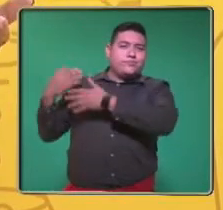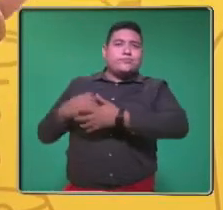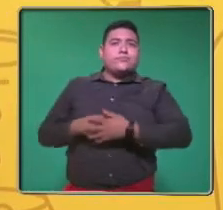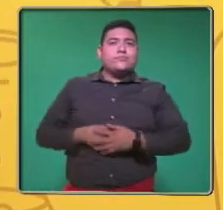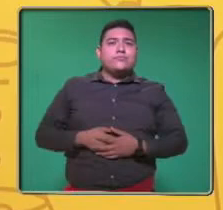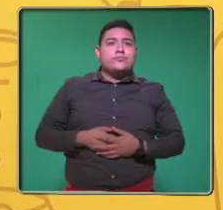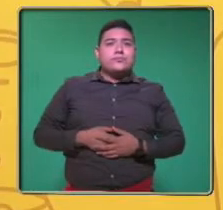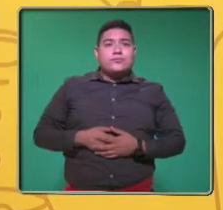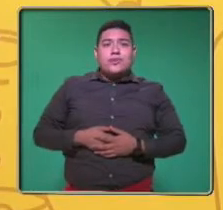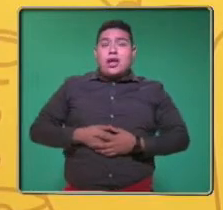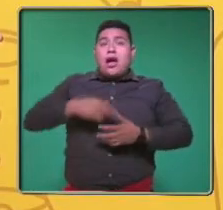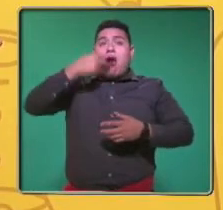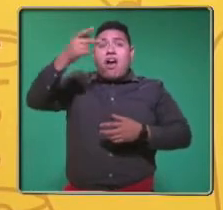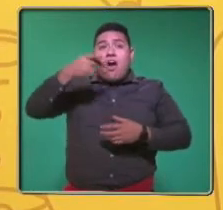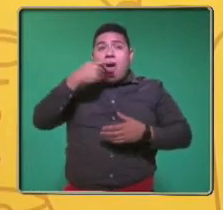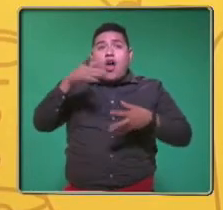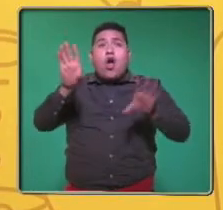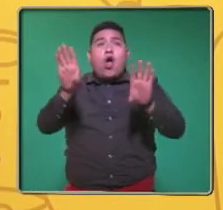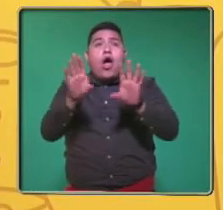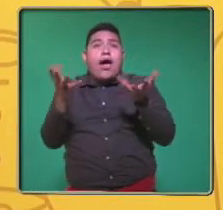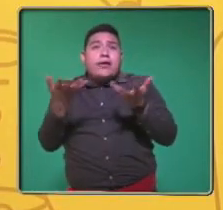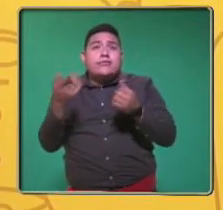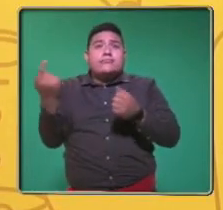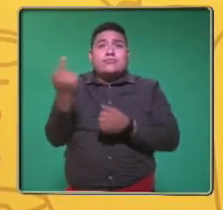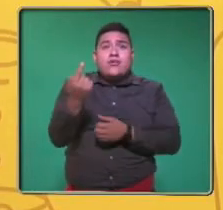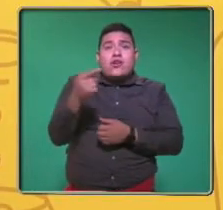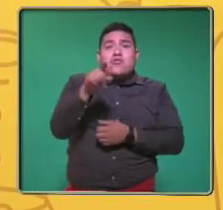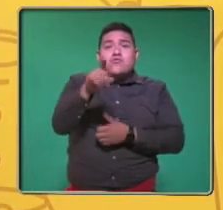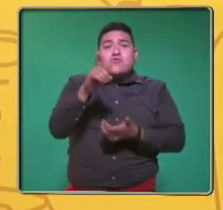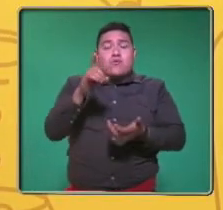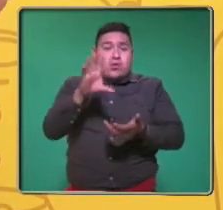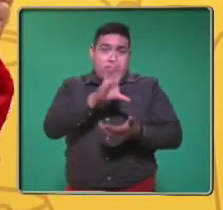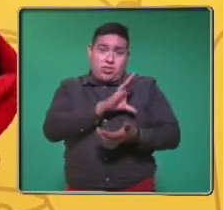pues estábamos hablando de cómo actuar cuando tienes un hijo con